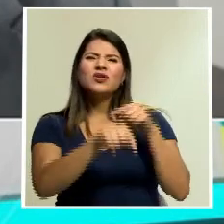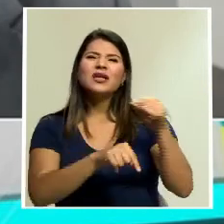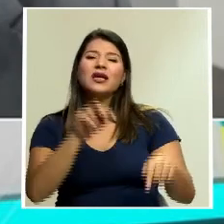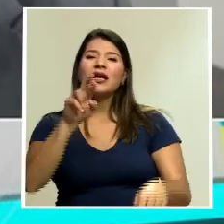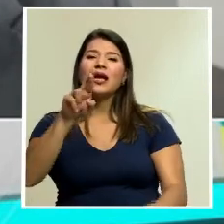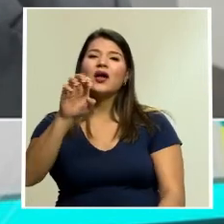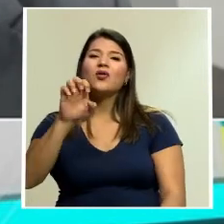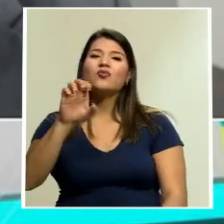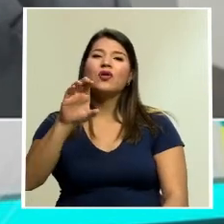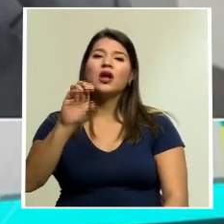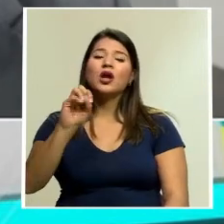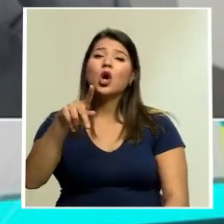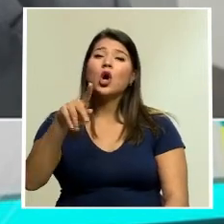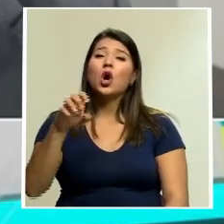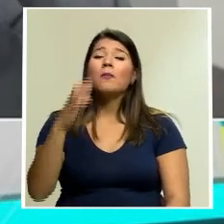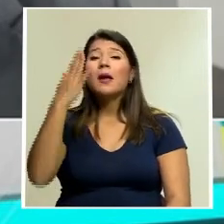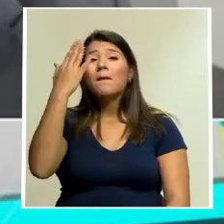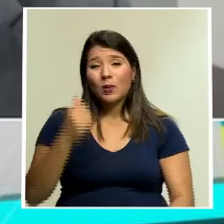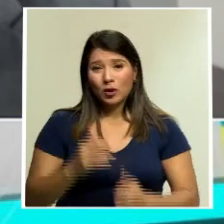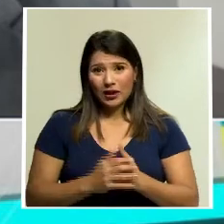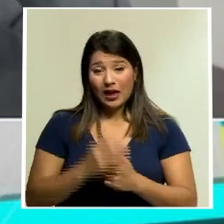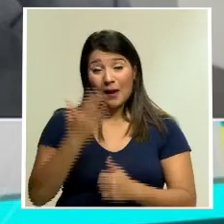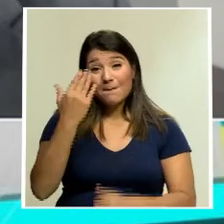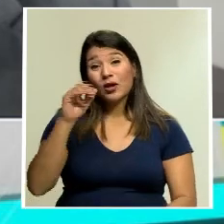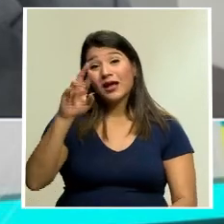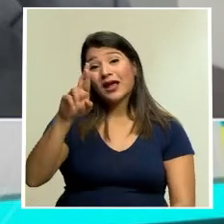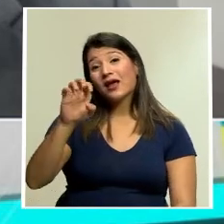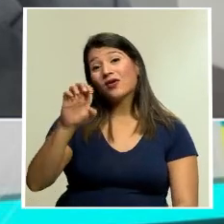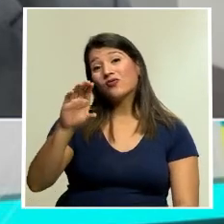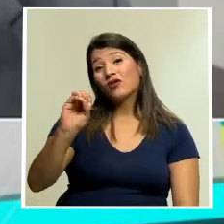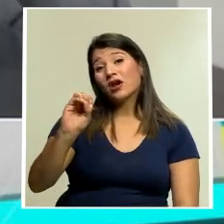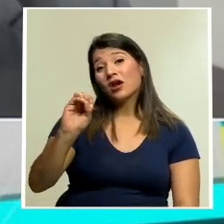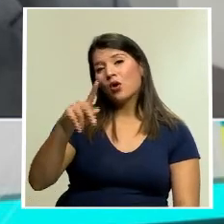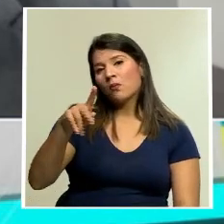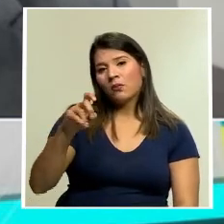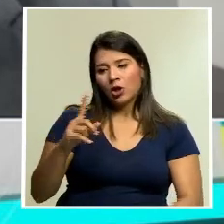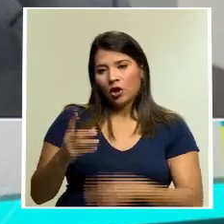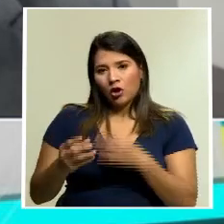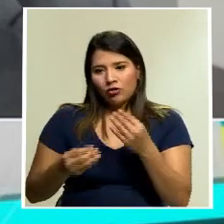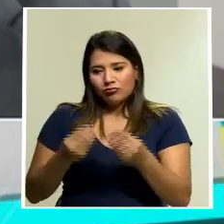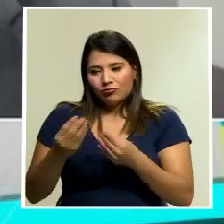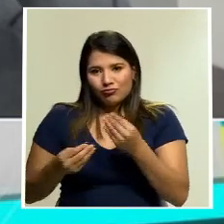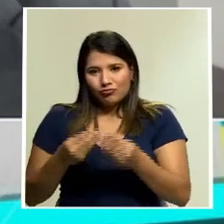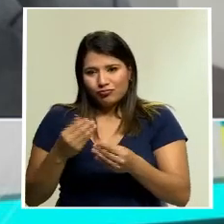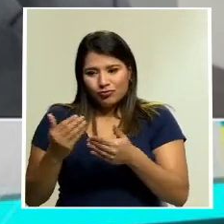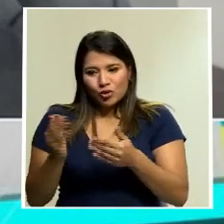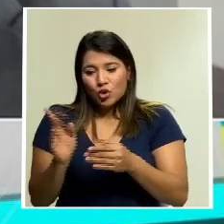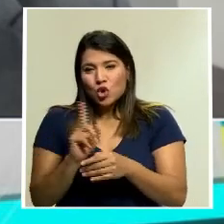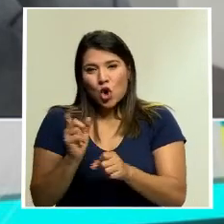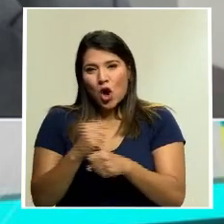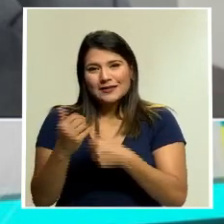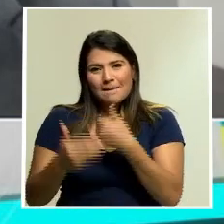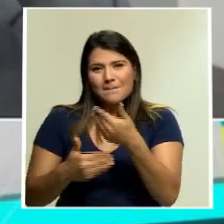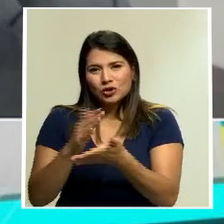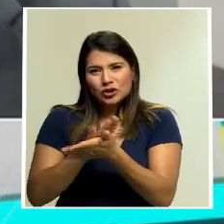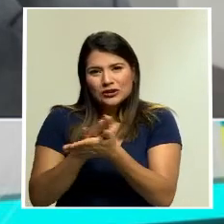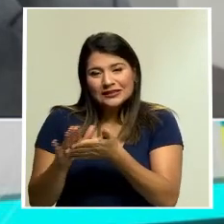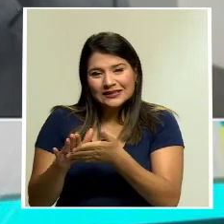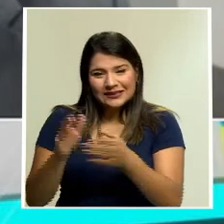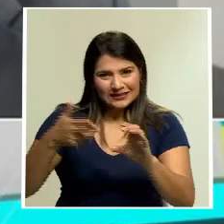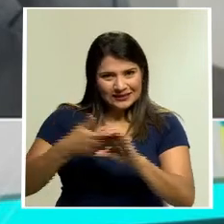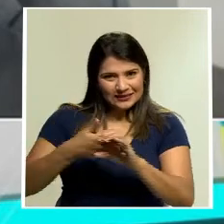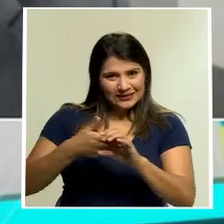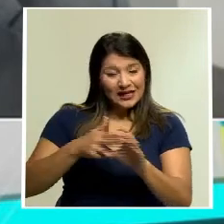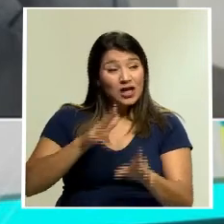porque es una refinería que hace años que no refina. ¿Cuál es su posición sobre el rol que